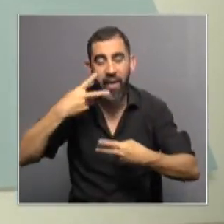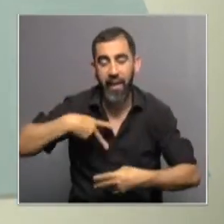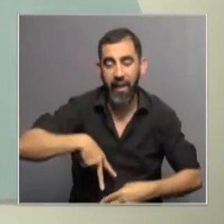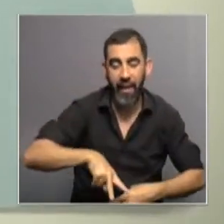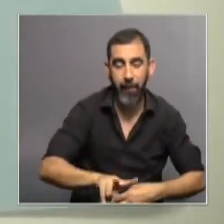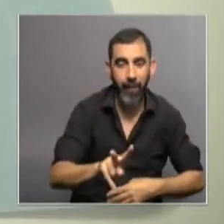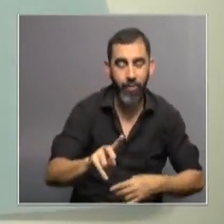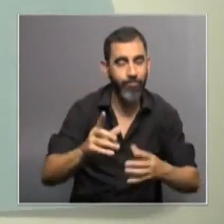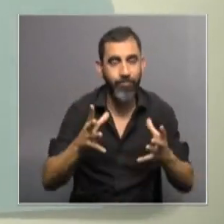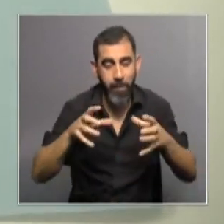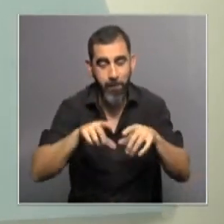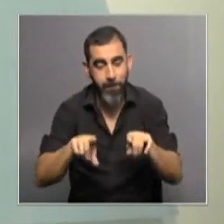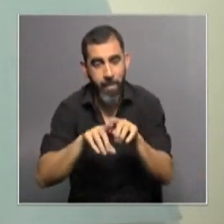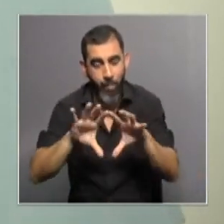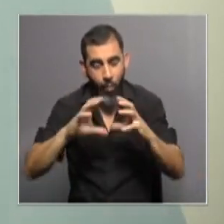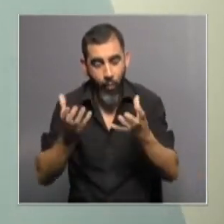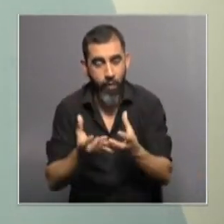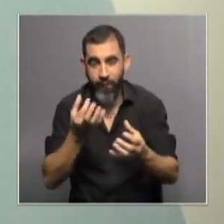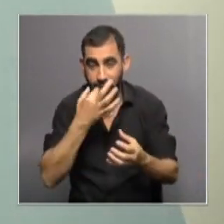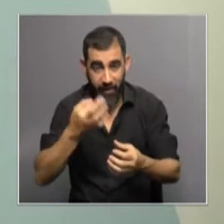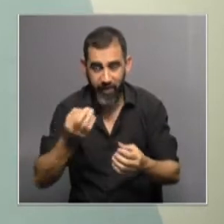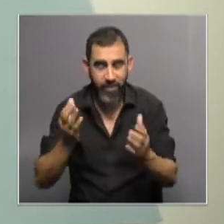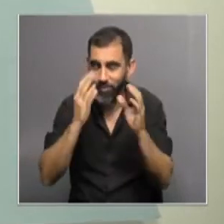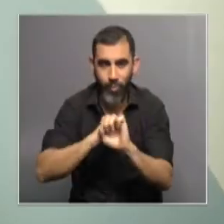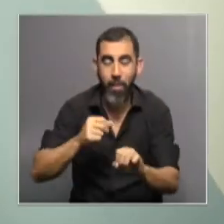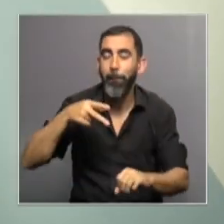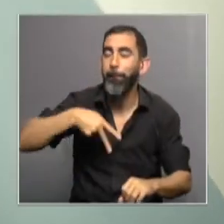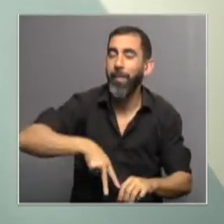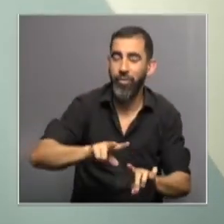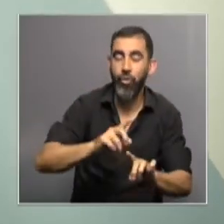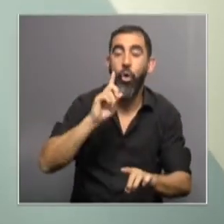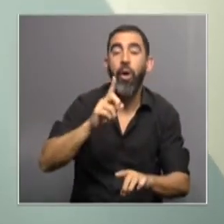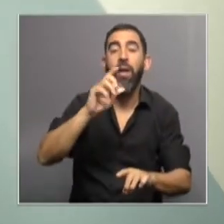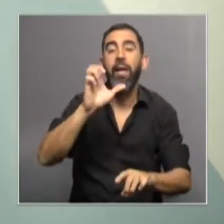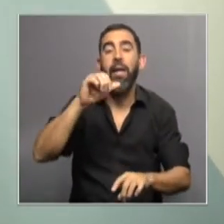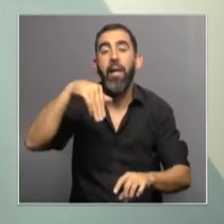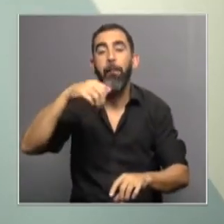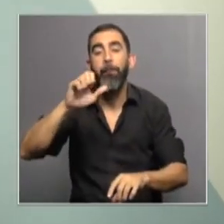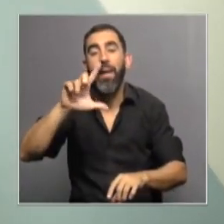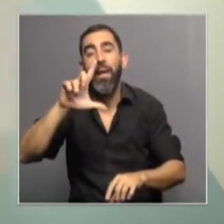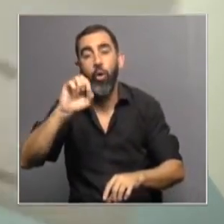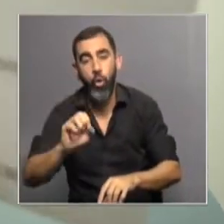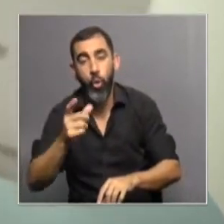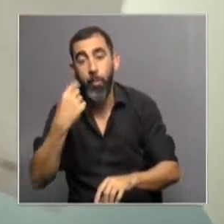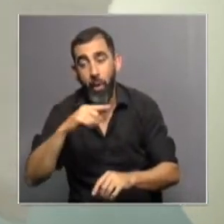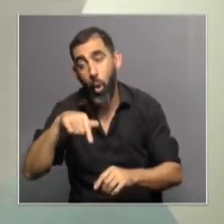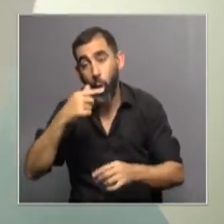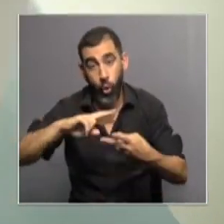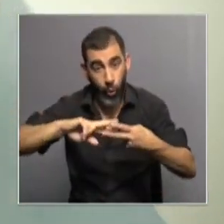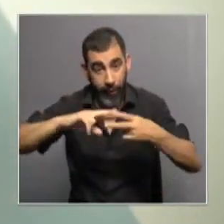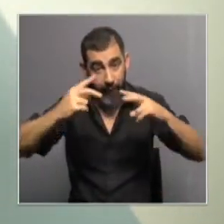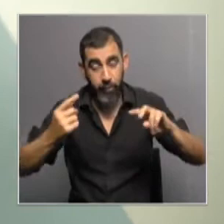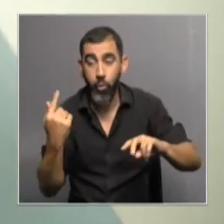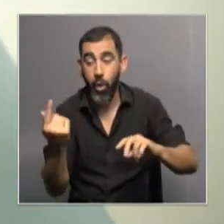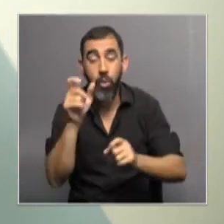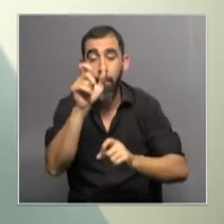univitelinos o sea gemelos reales no mellizos pero fuera de eso el perfil genético de